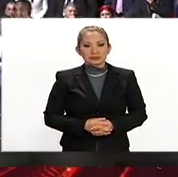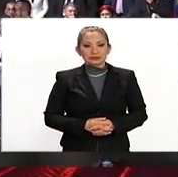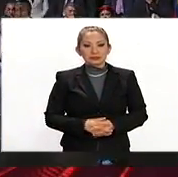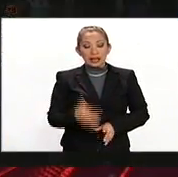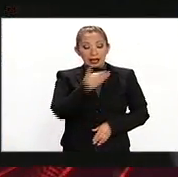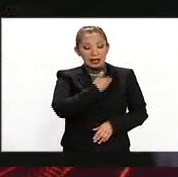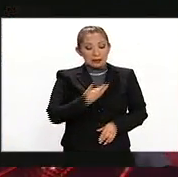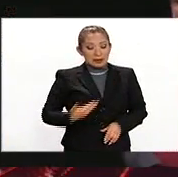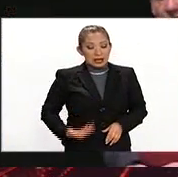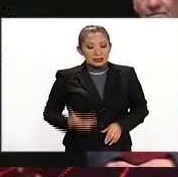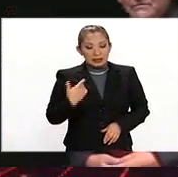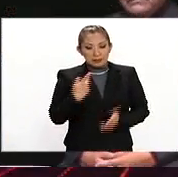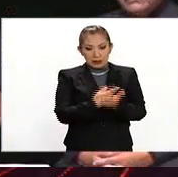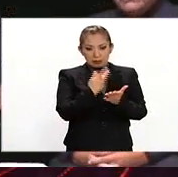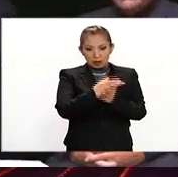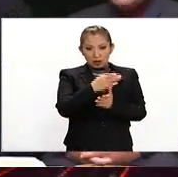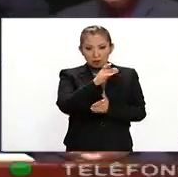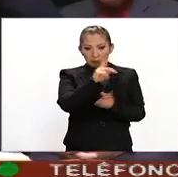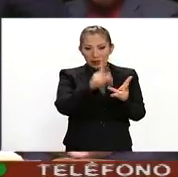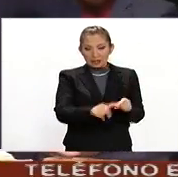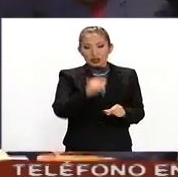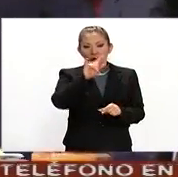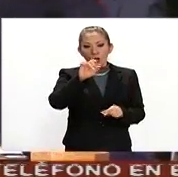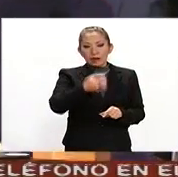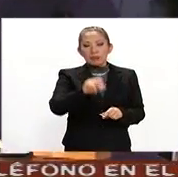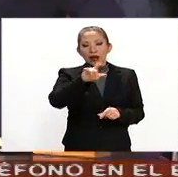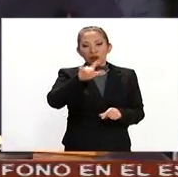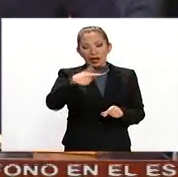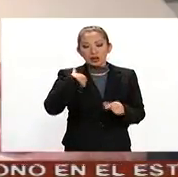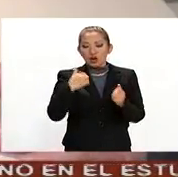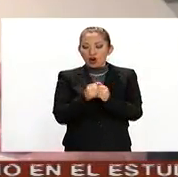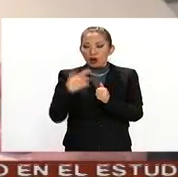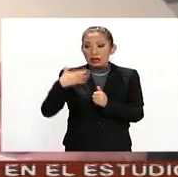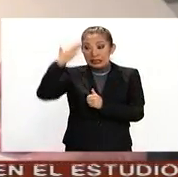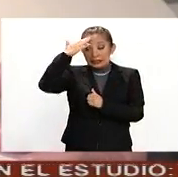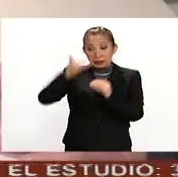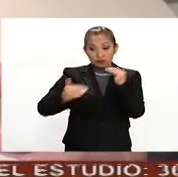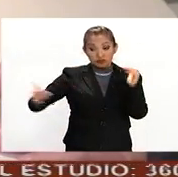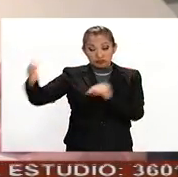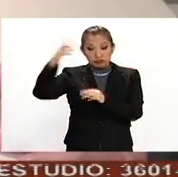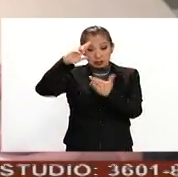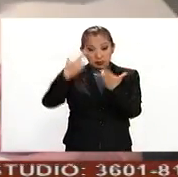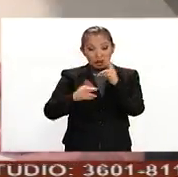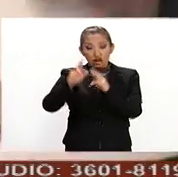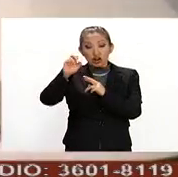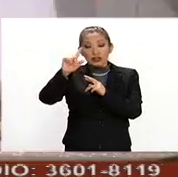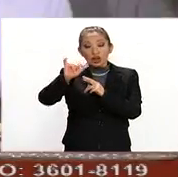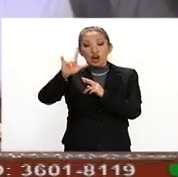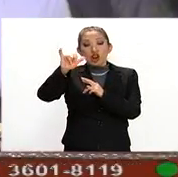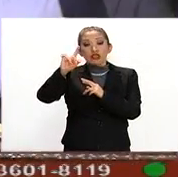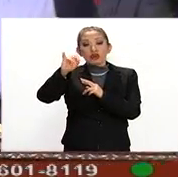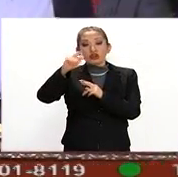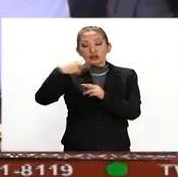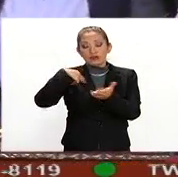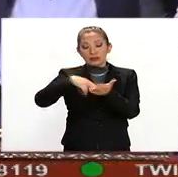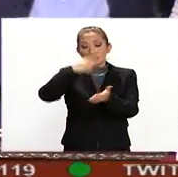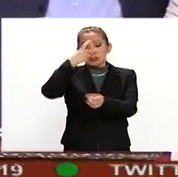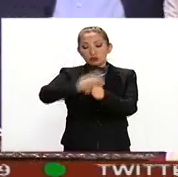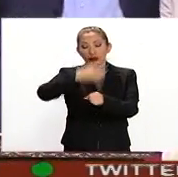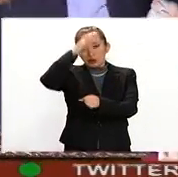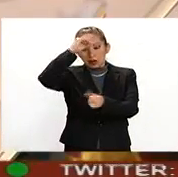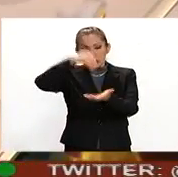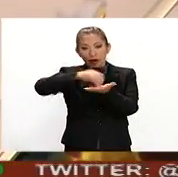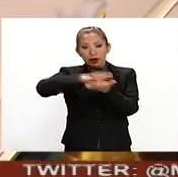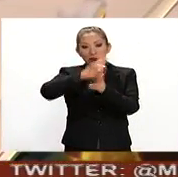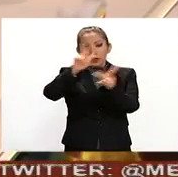El presidente y premio Nobel de Paz, Juan Manuel Santos, presidió junto al máximo líder revolucionario Rodrigo Londoño la firma del segundo acuerdo de